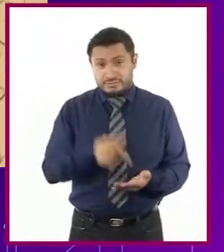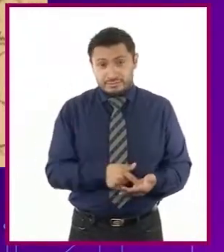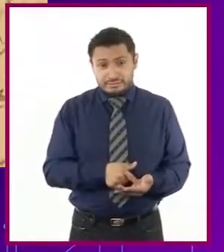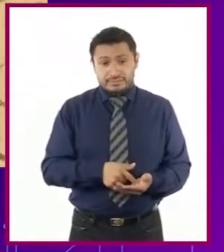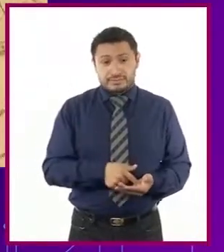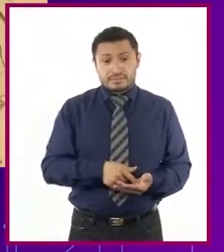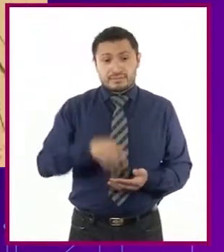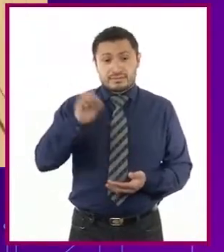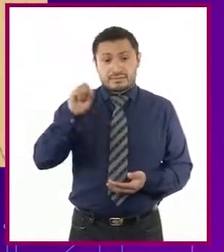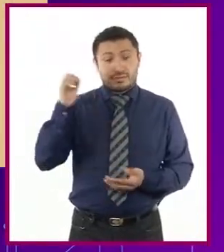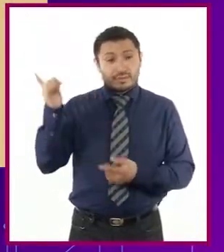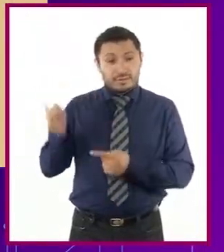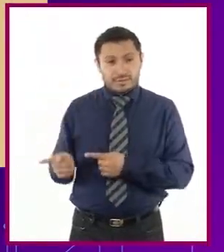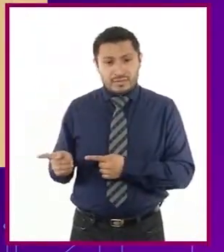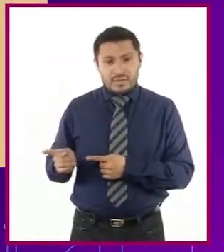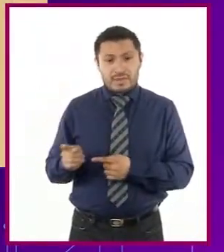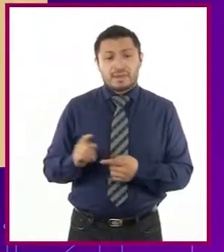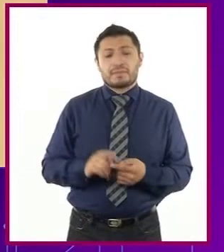Sombrerete,